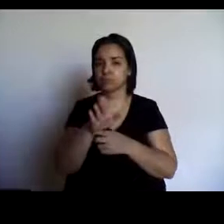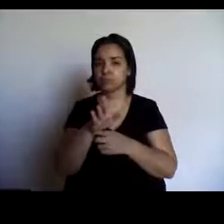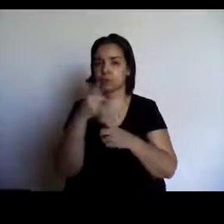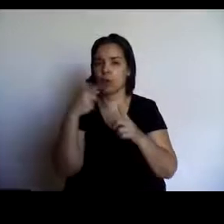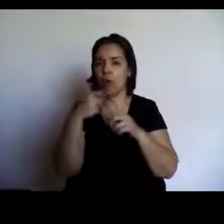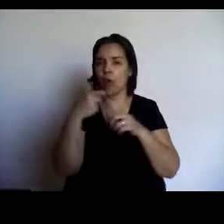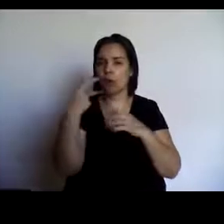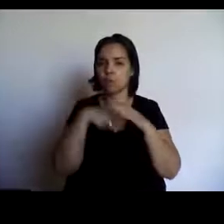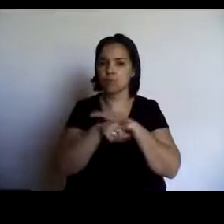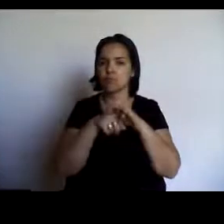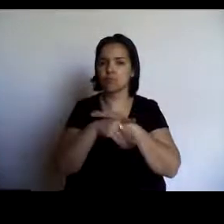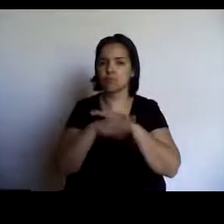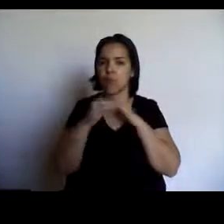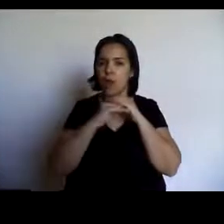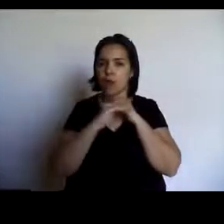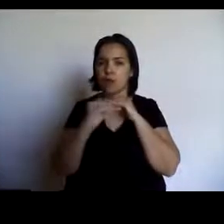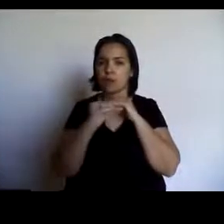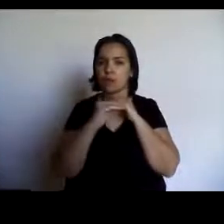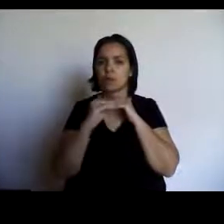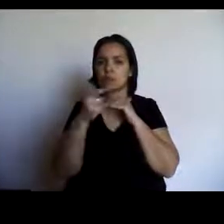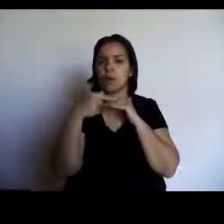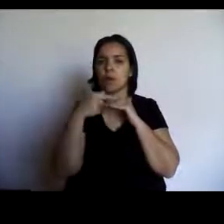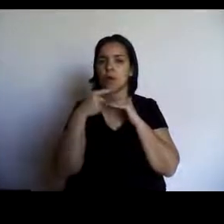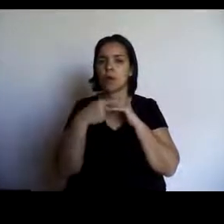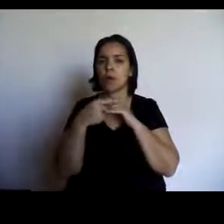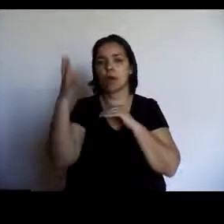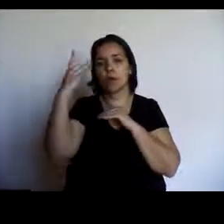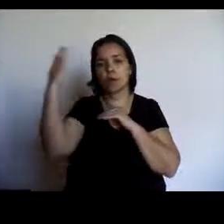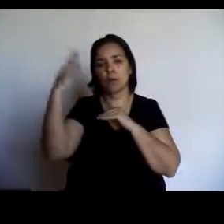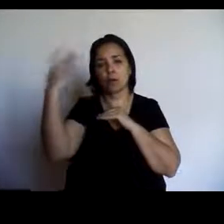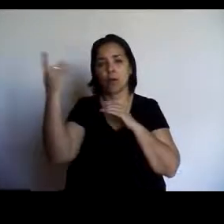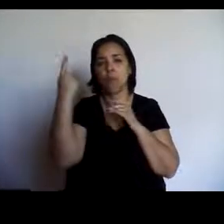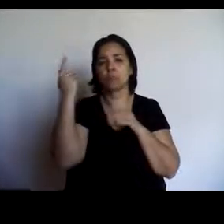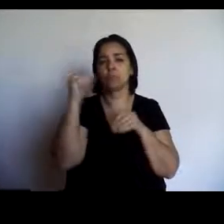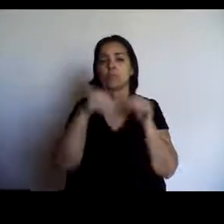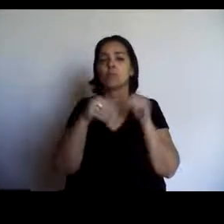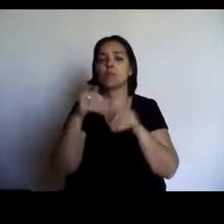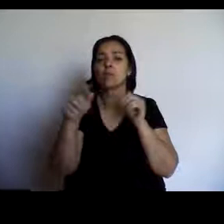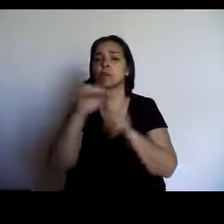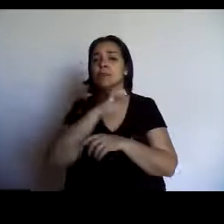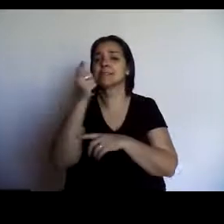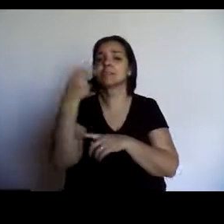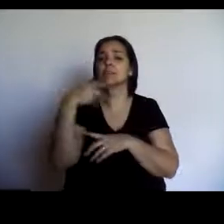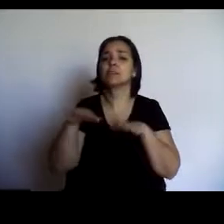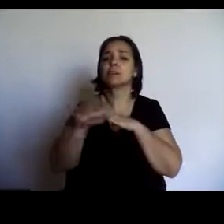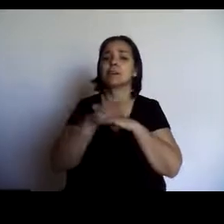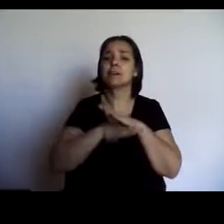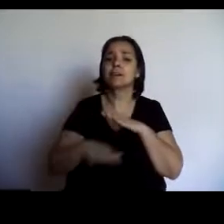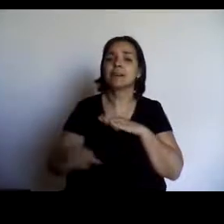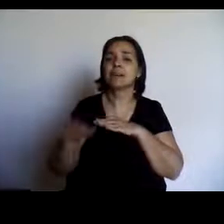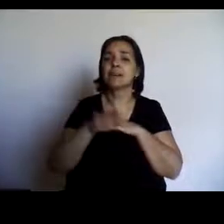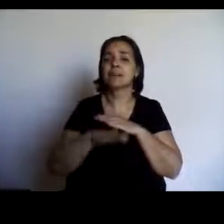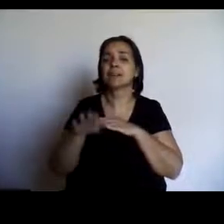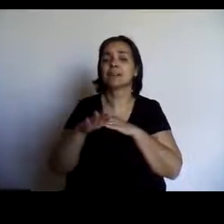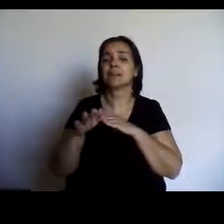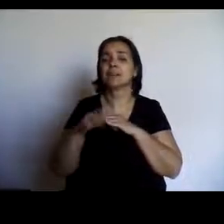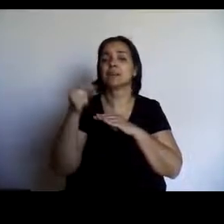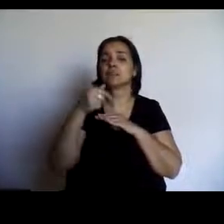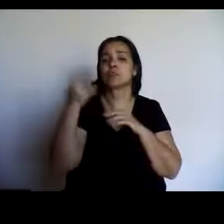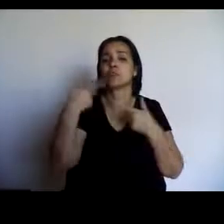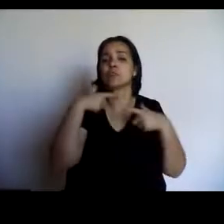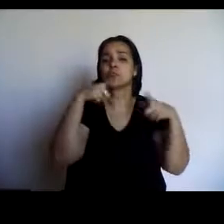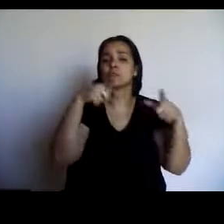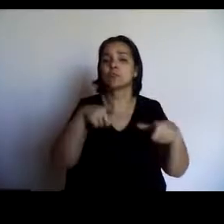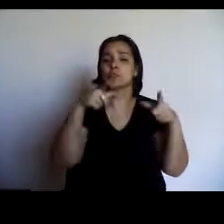desarrollo y la consolidación del espíritu democrático europeo. Esta es la base de la que partimos en el Departamento de